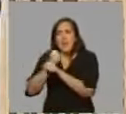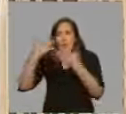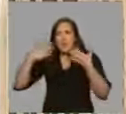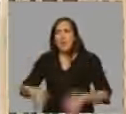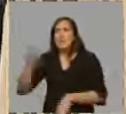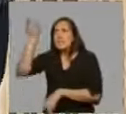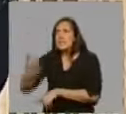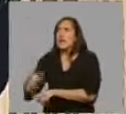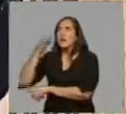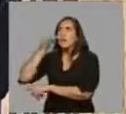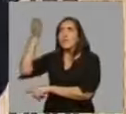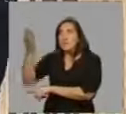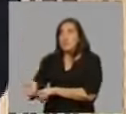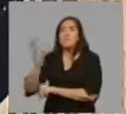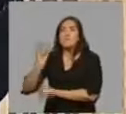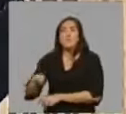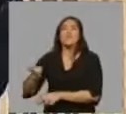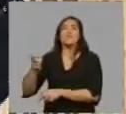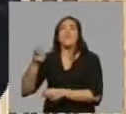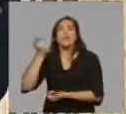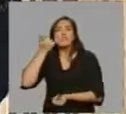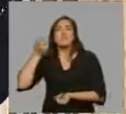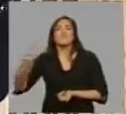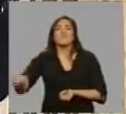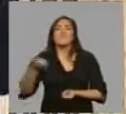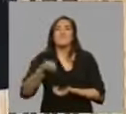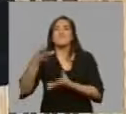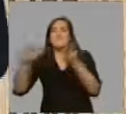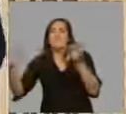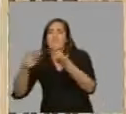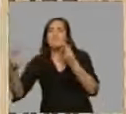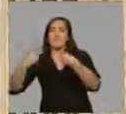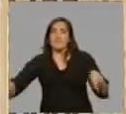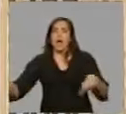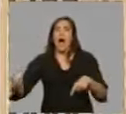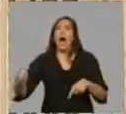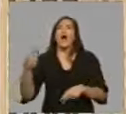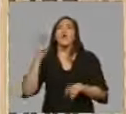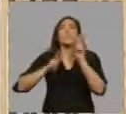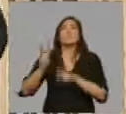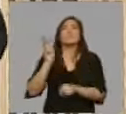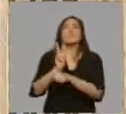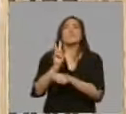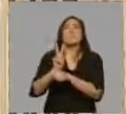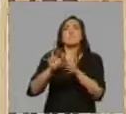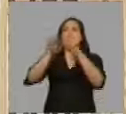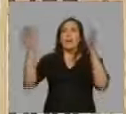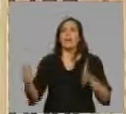delitos, precisamente para preservar a las instituciones. Curiosamente,